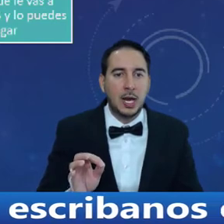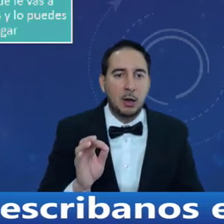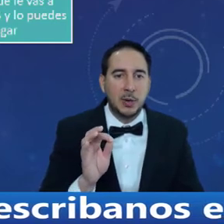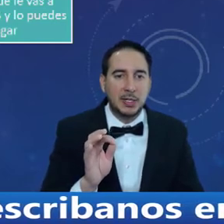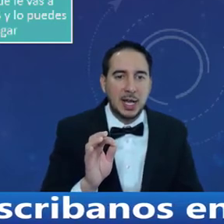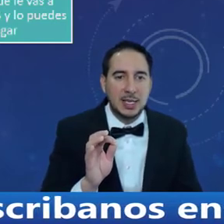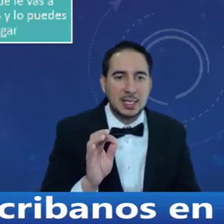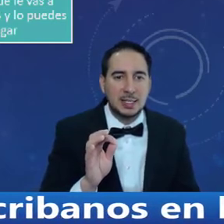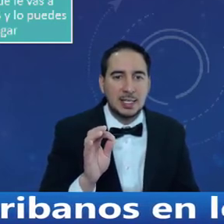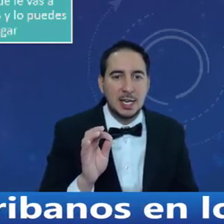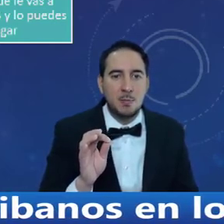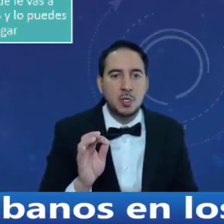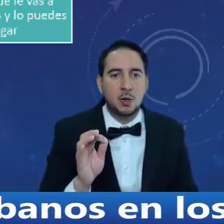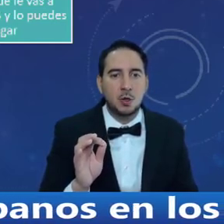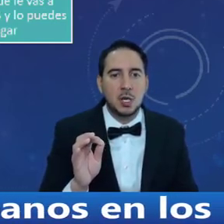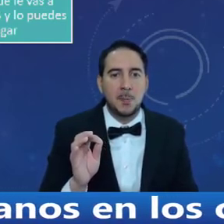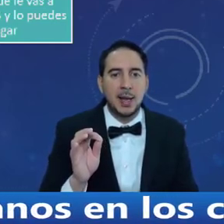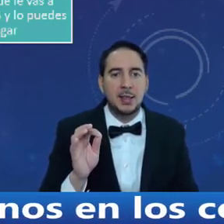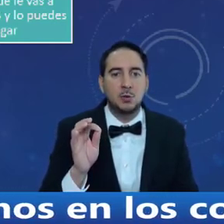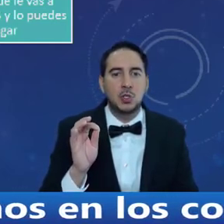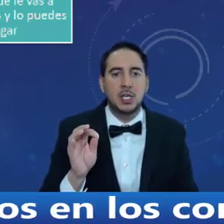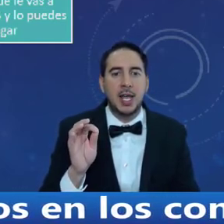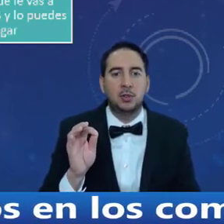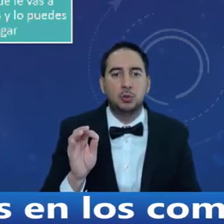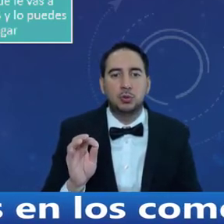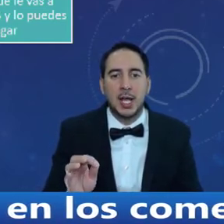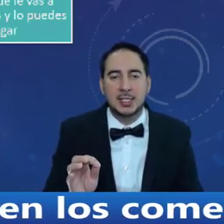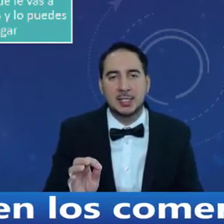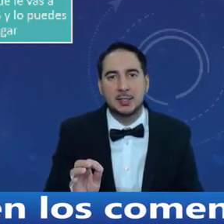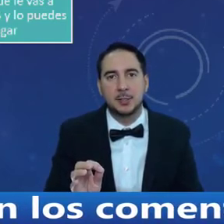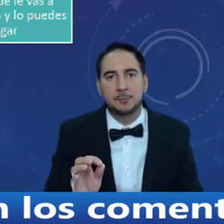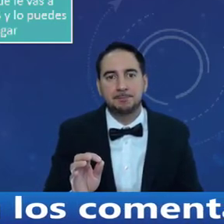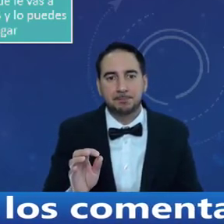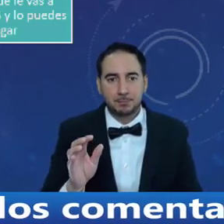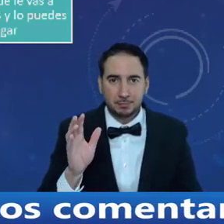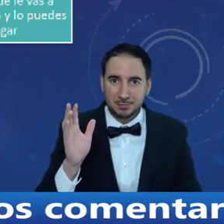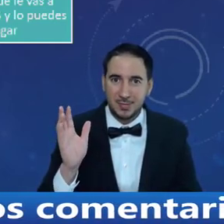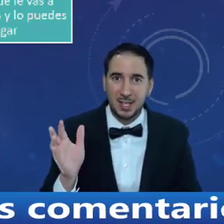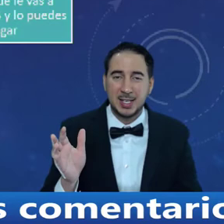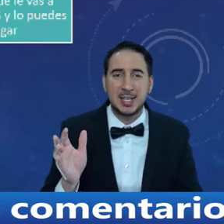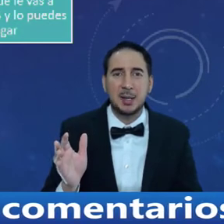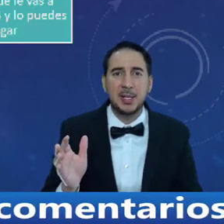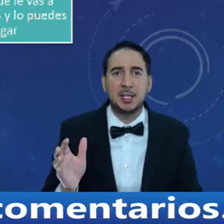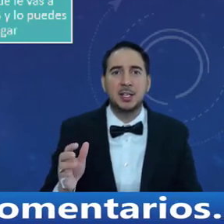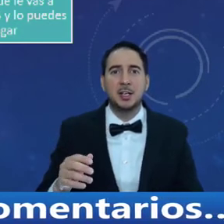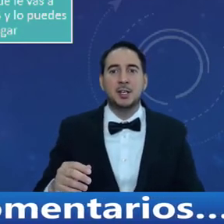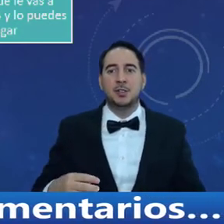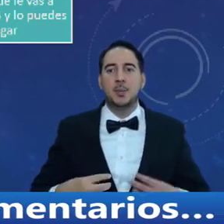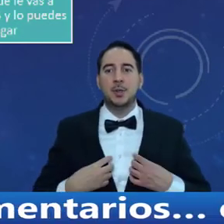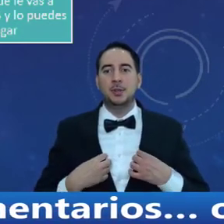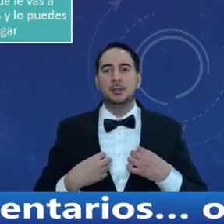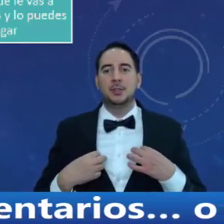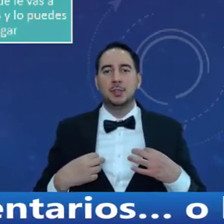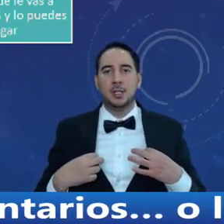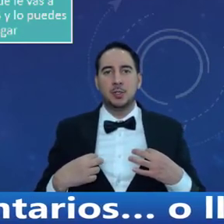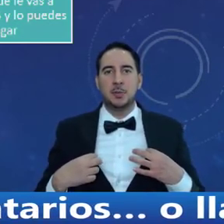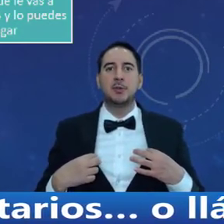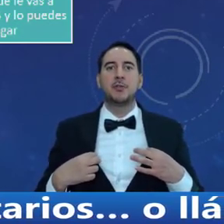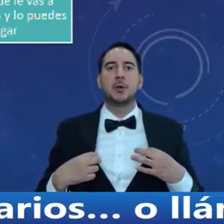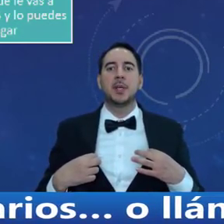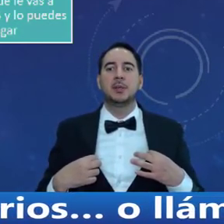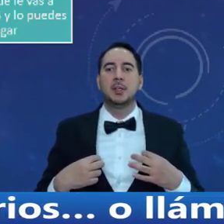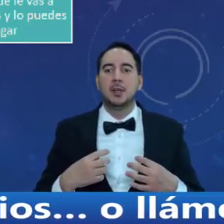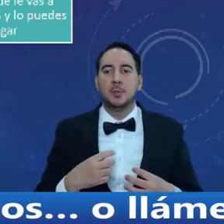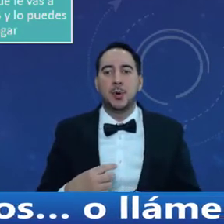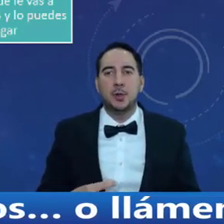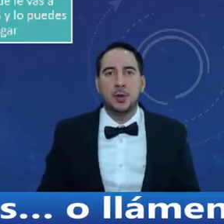Esto... La otra ventaja es que tienes muchas cosas para deducir en tus taxes. Exactamente. Yo puedo deducir mi